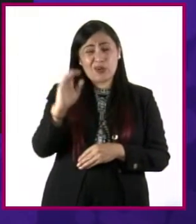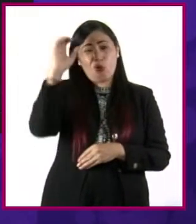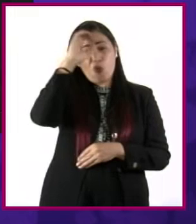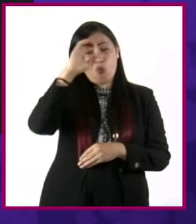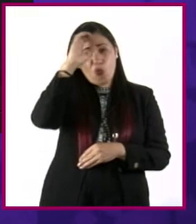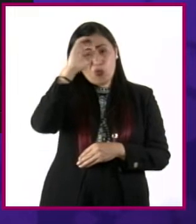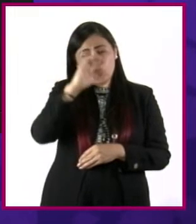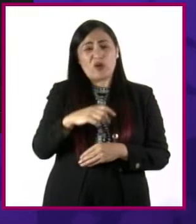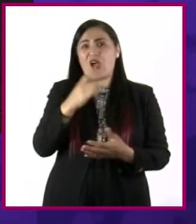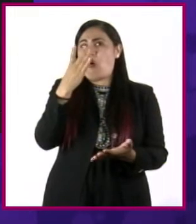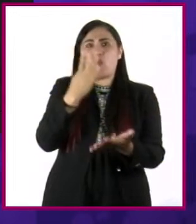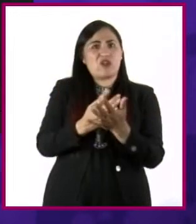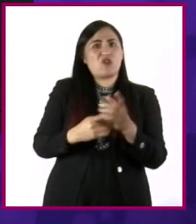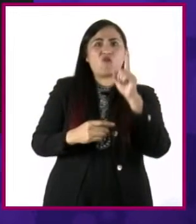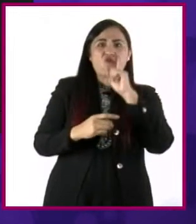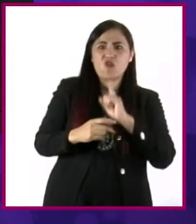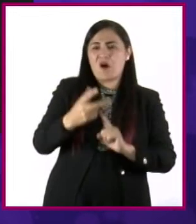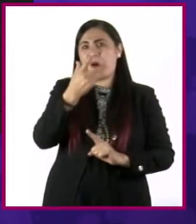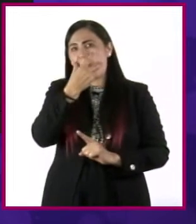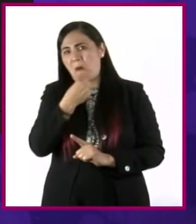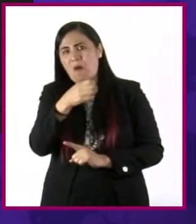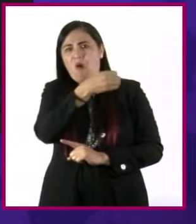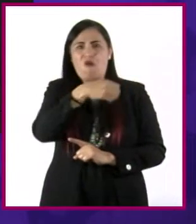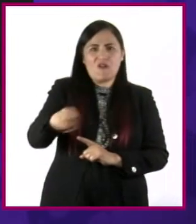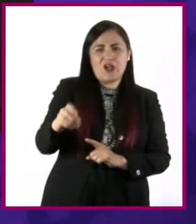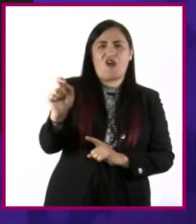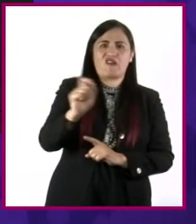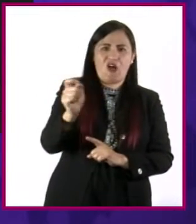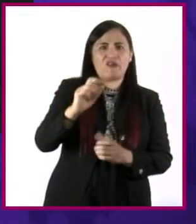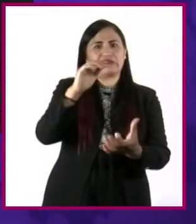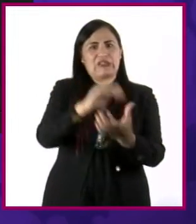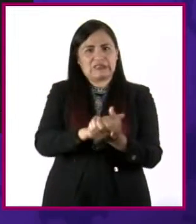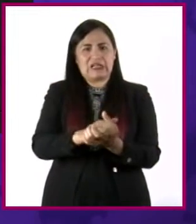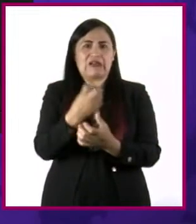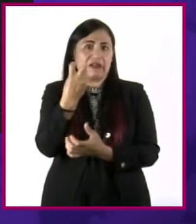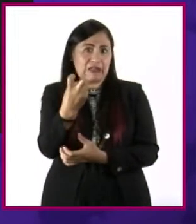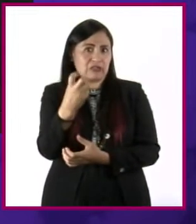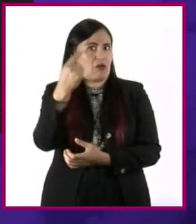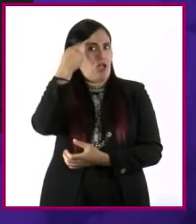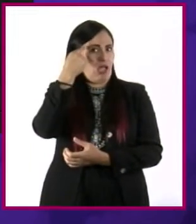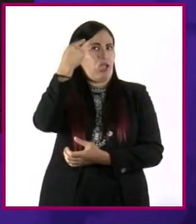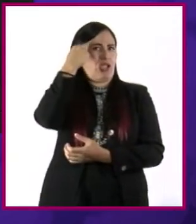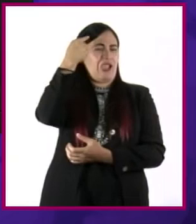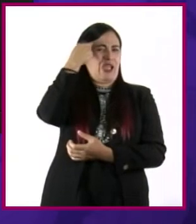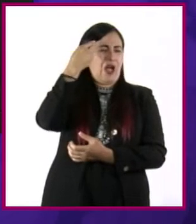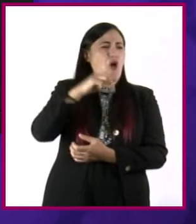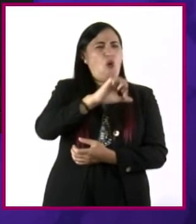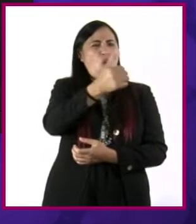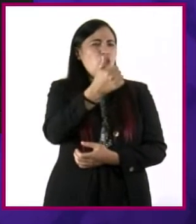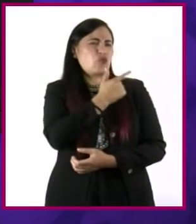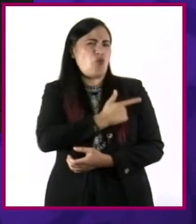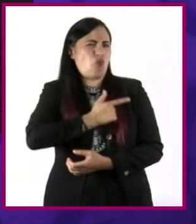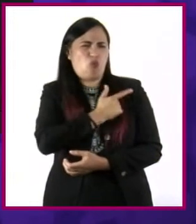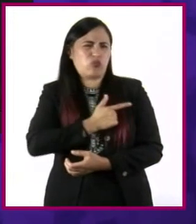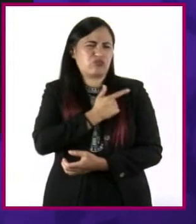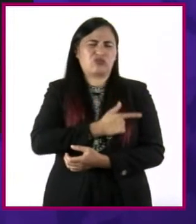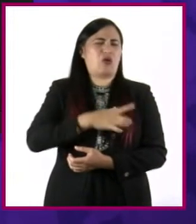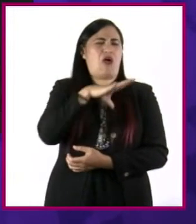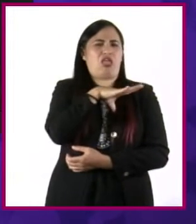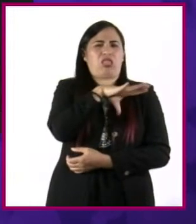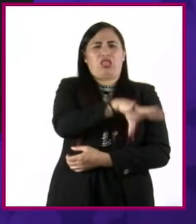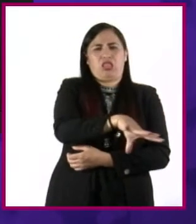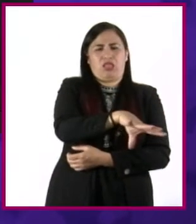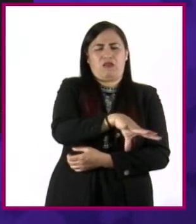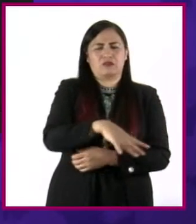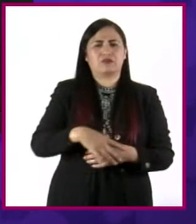cultura heterocentrada, patriarcal, masculina, está en contra de la diversidad sexual, y esto puede